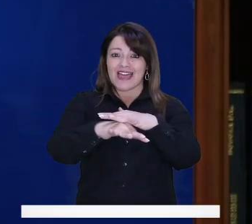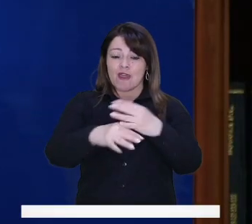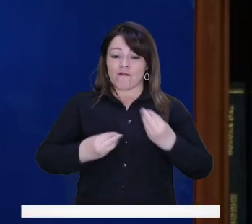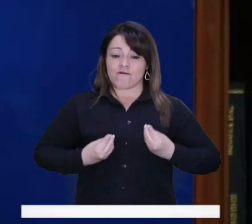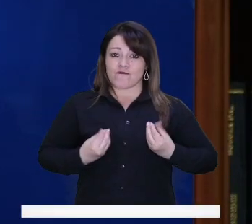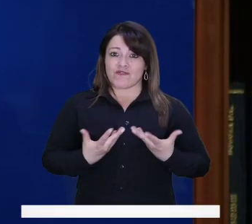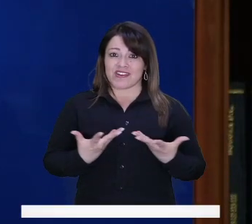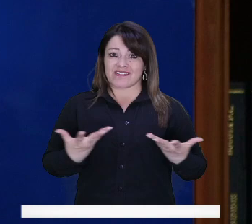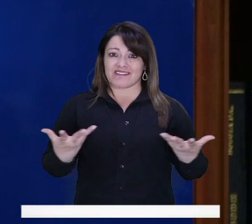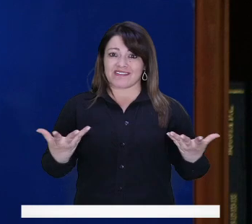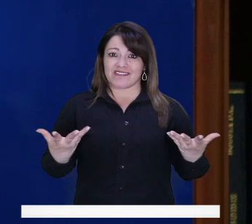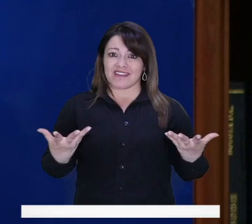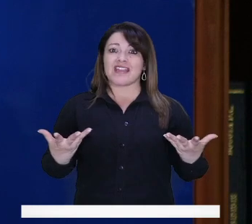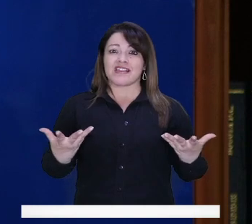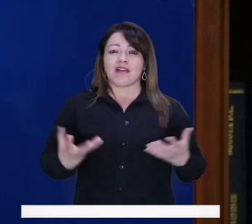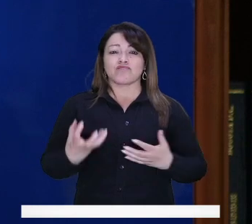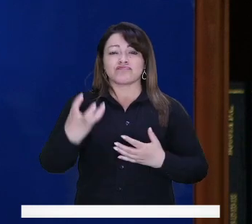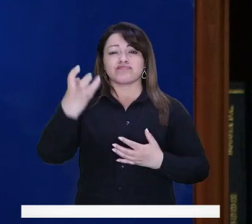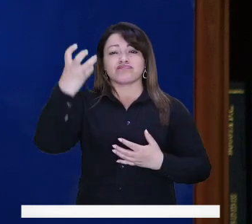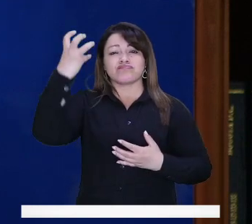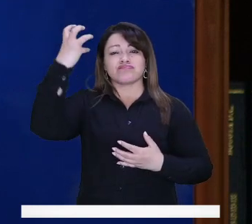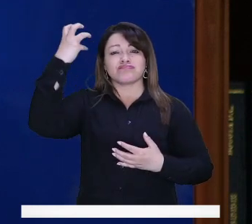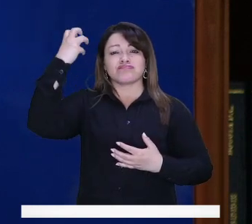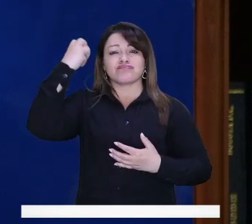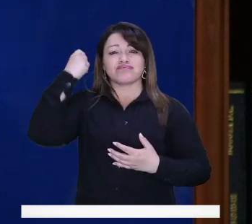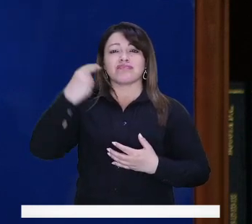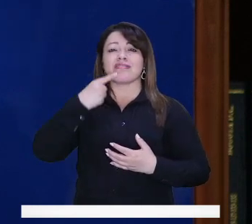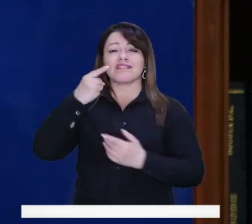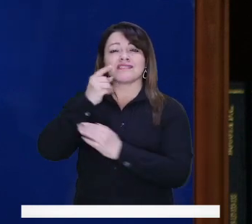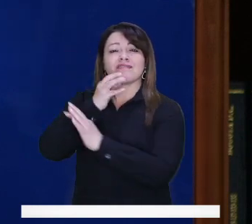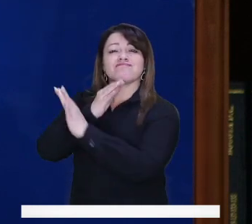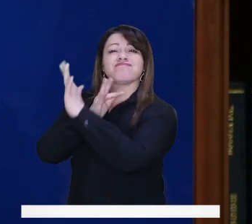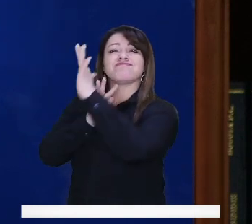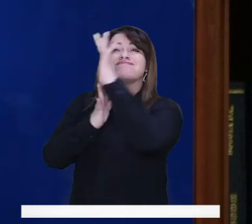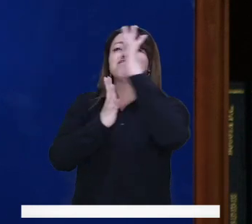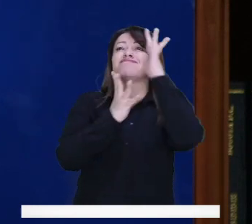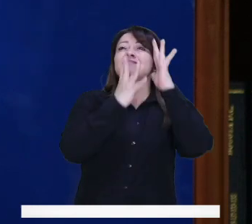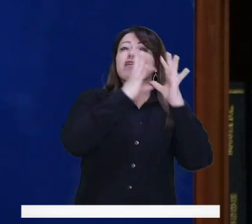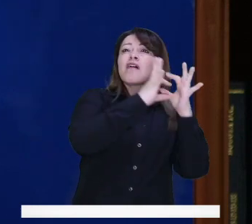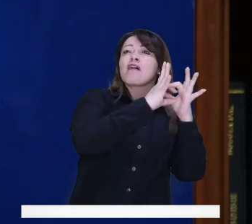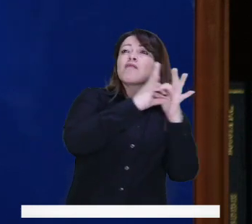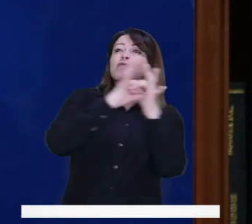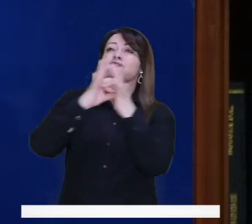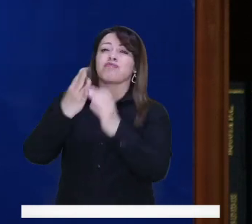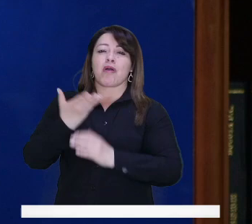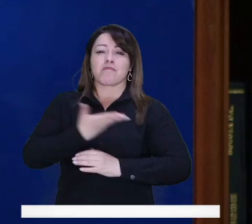Bueno, los pensamientos ancestrales hablan de la Pachamama. Es un ser vivo.